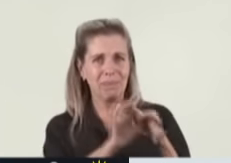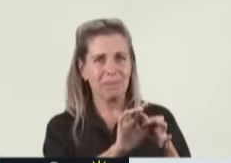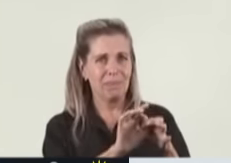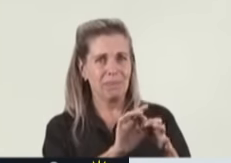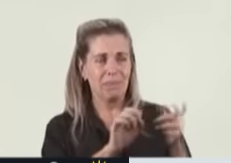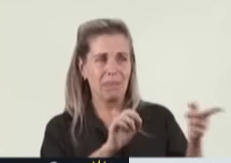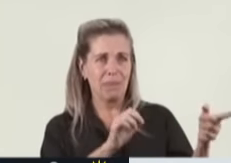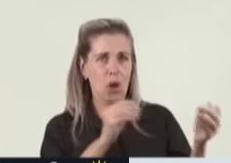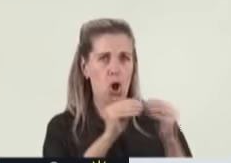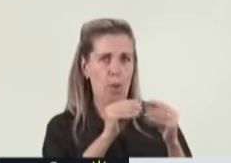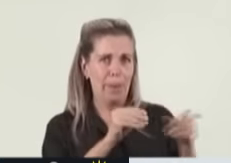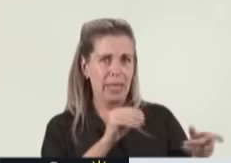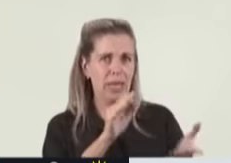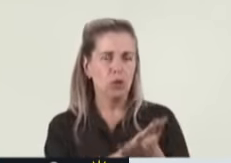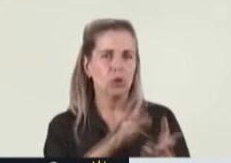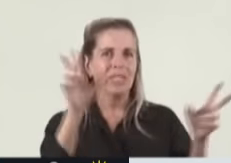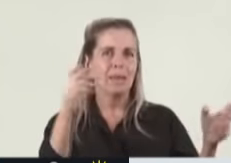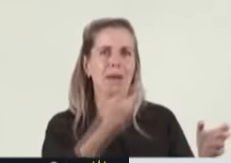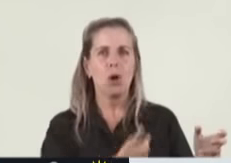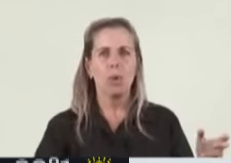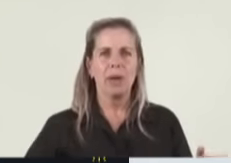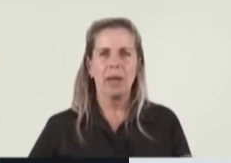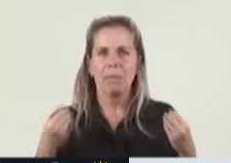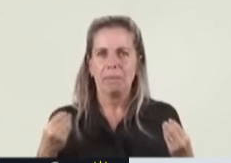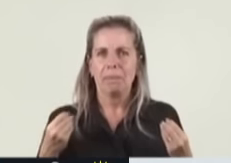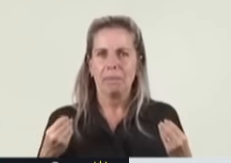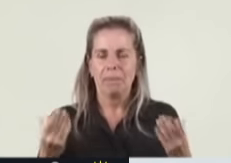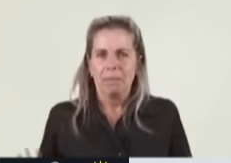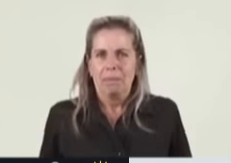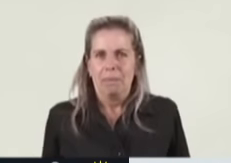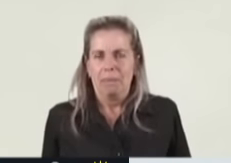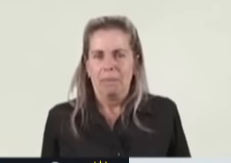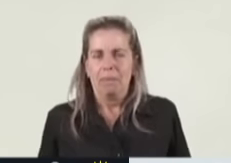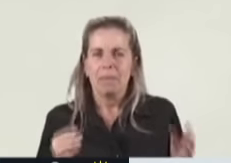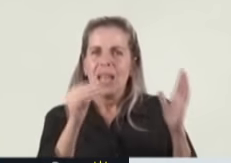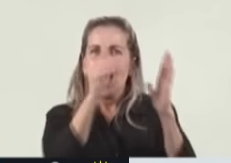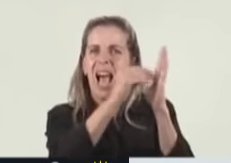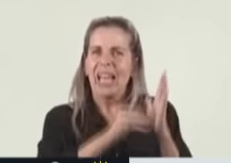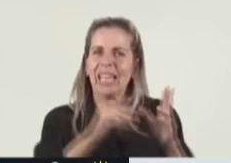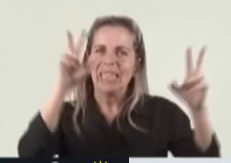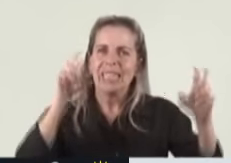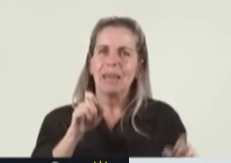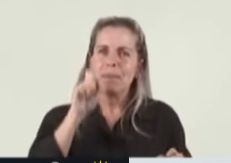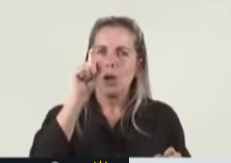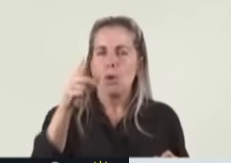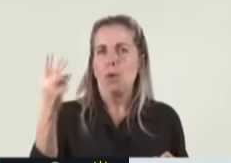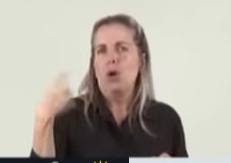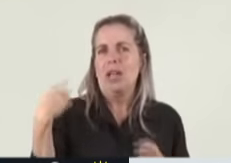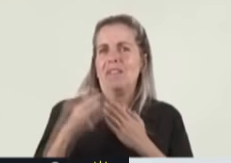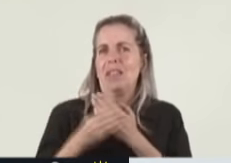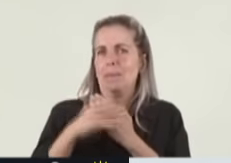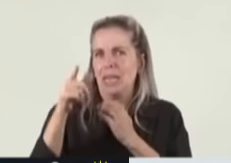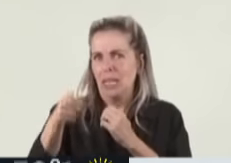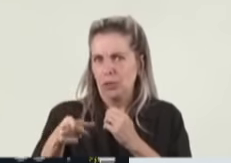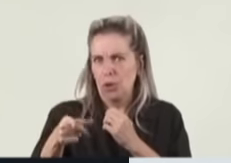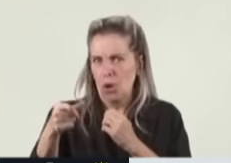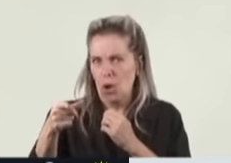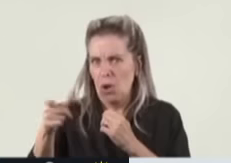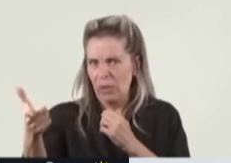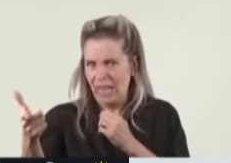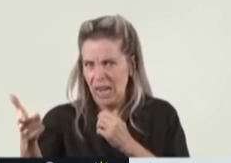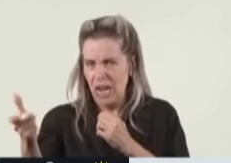con respecto a los gobernadores, ¿no están en las agendas de las tuyas como jefe de gabinete ahora y la de Santilli